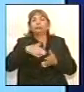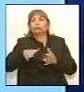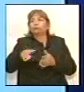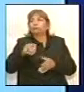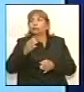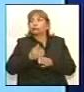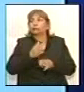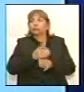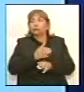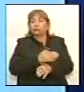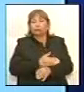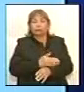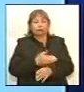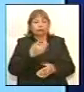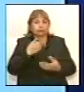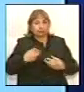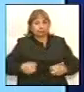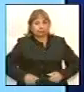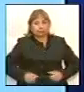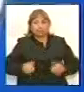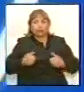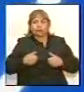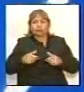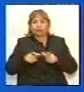mejorar la calidad de vida en la zona.